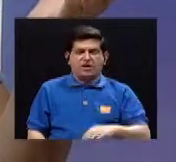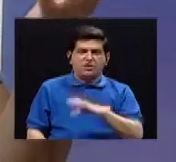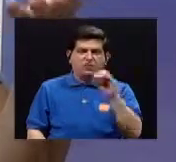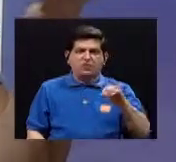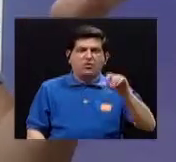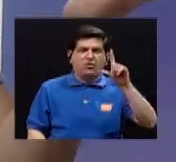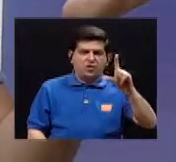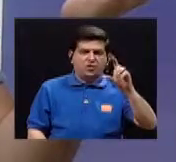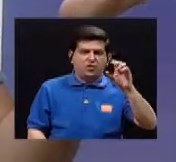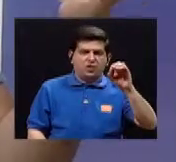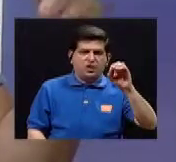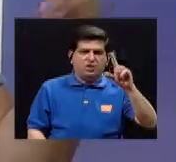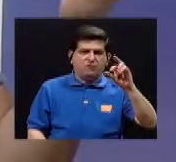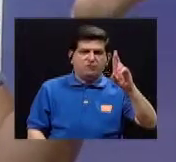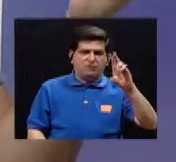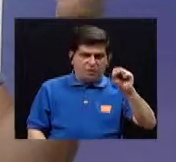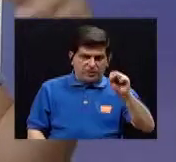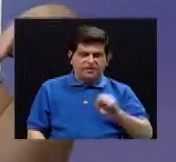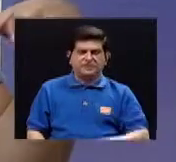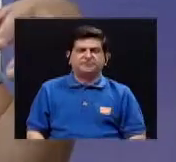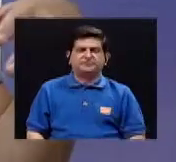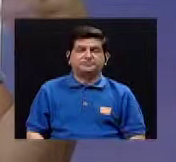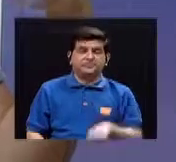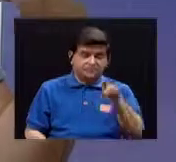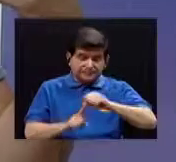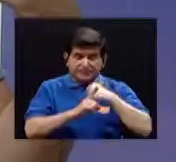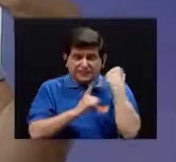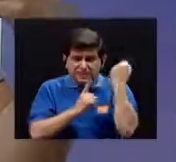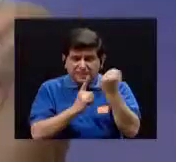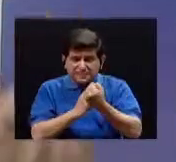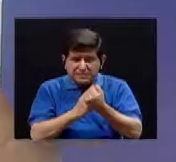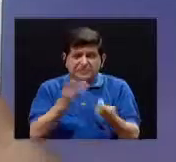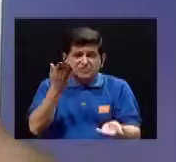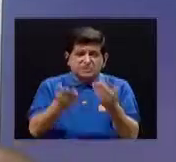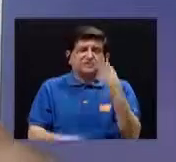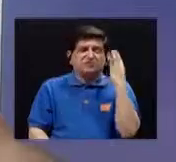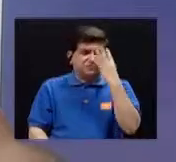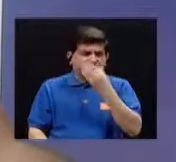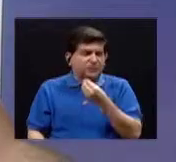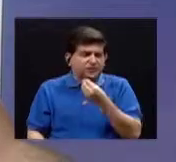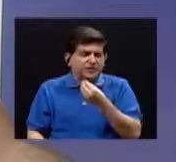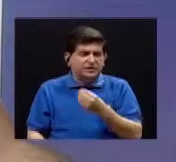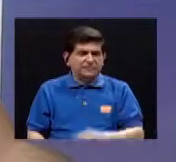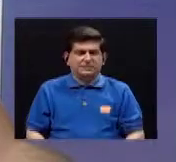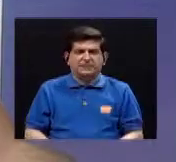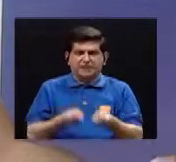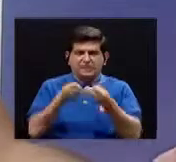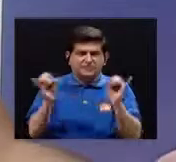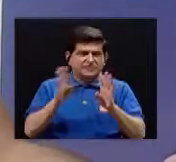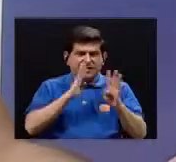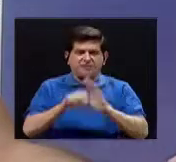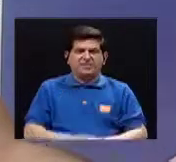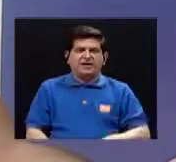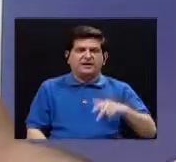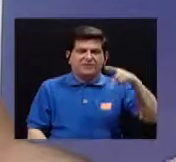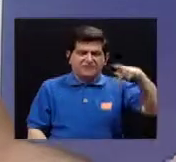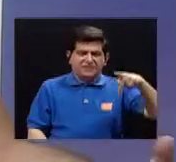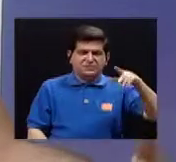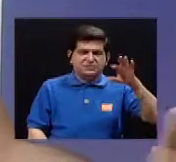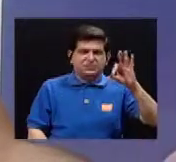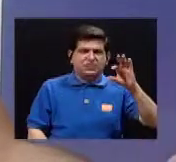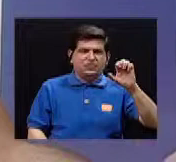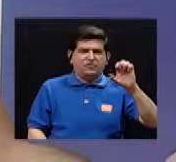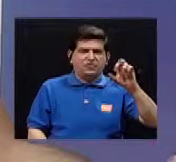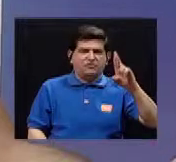un gran goleador león y flores de gente que sea entonces eso fue como fue bonito o sea sin hablar de pastor fernández